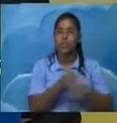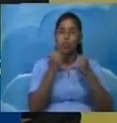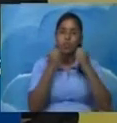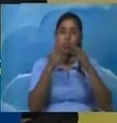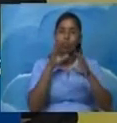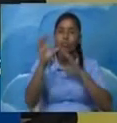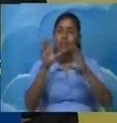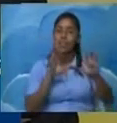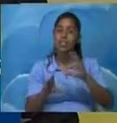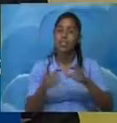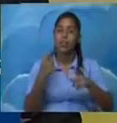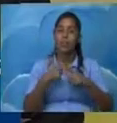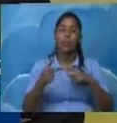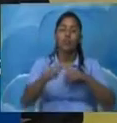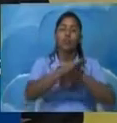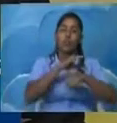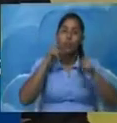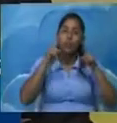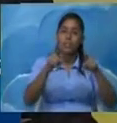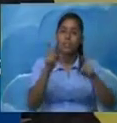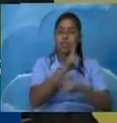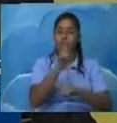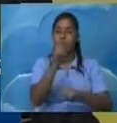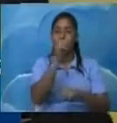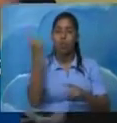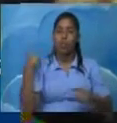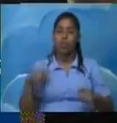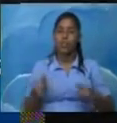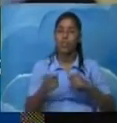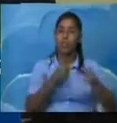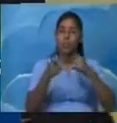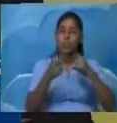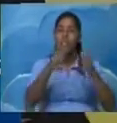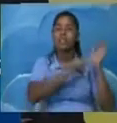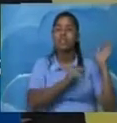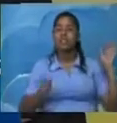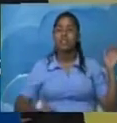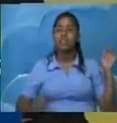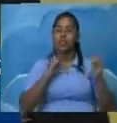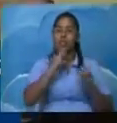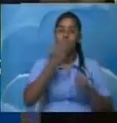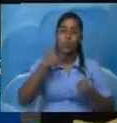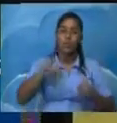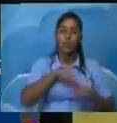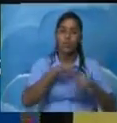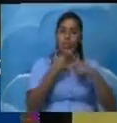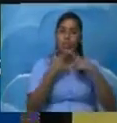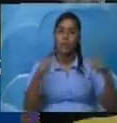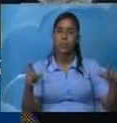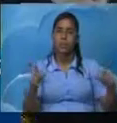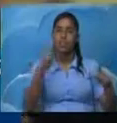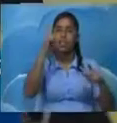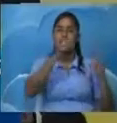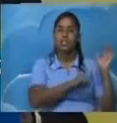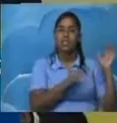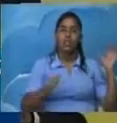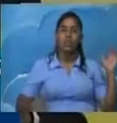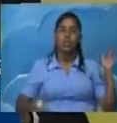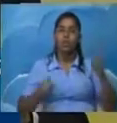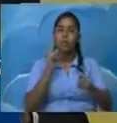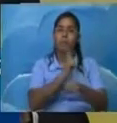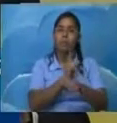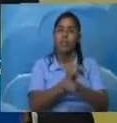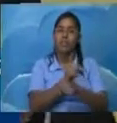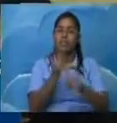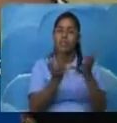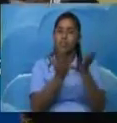naciones, pero sobre ti no tendrán dominio. El Señor es nuestro libertador. El Señor solamente, a Él